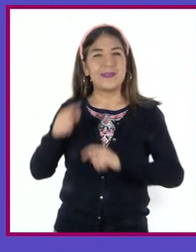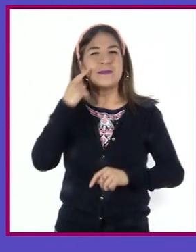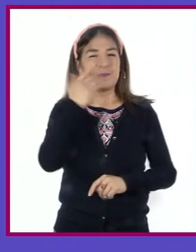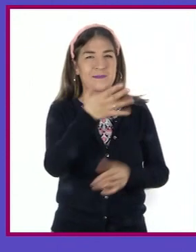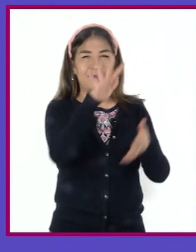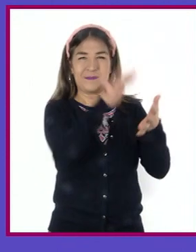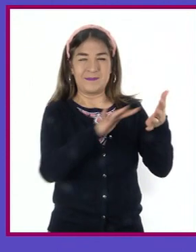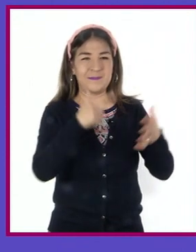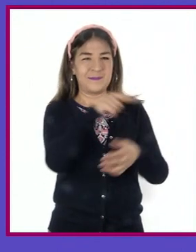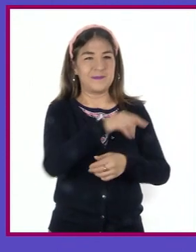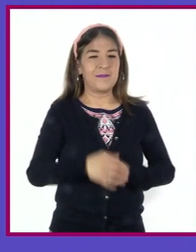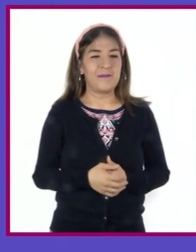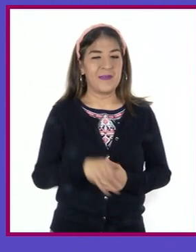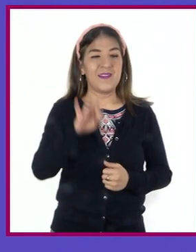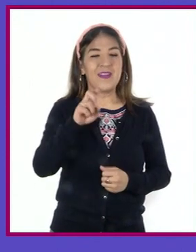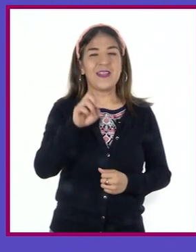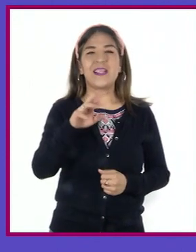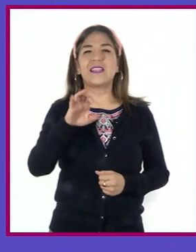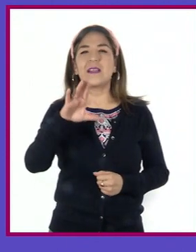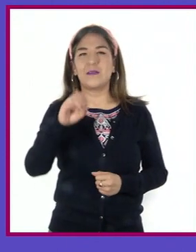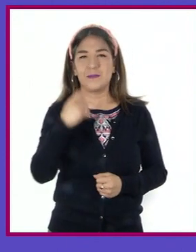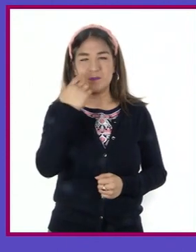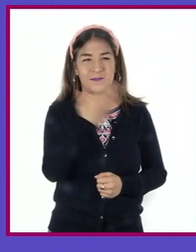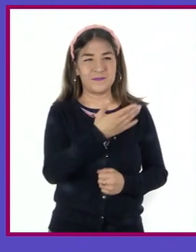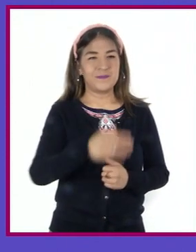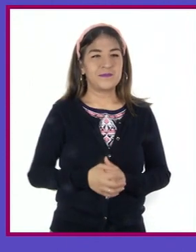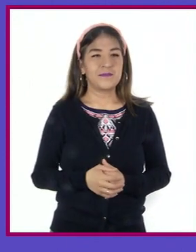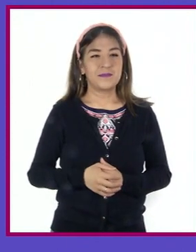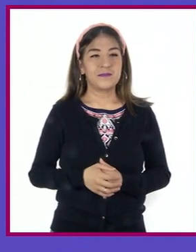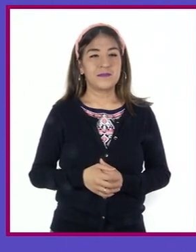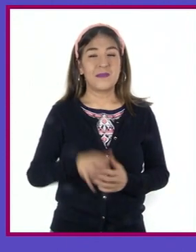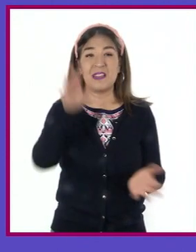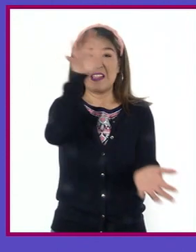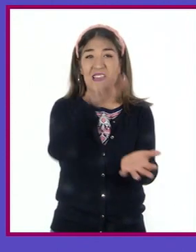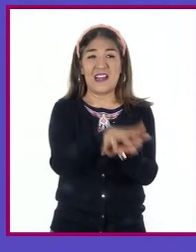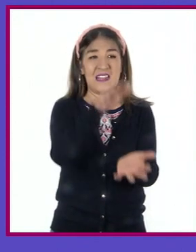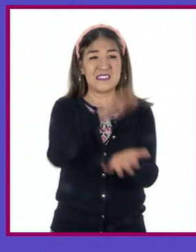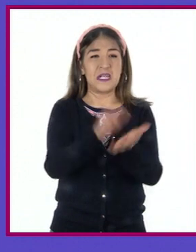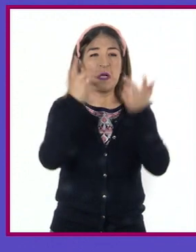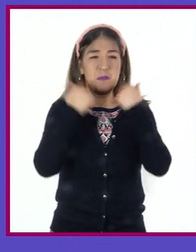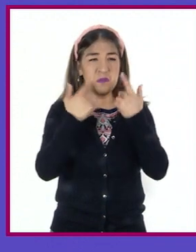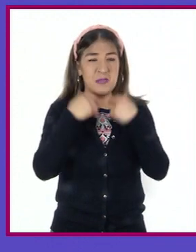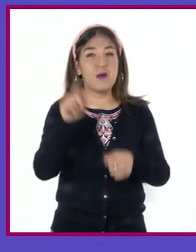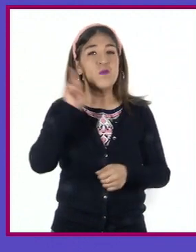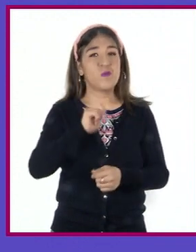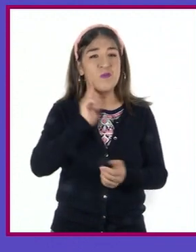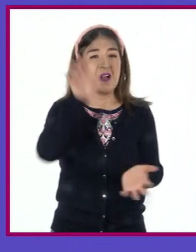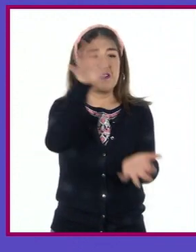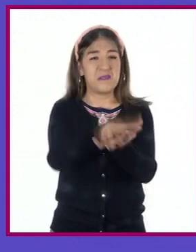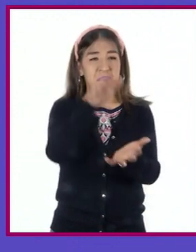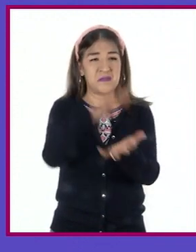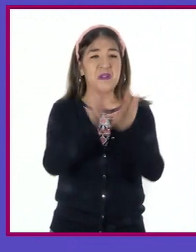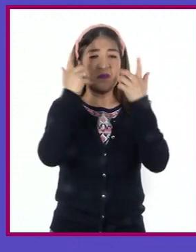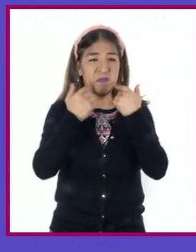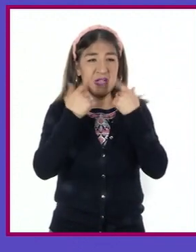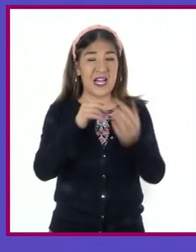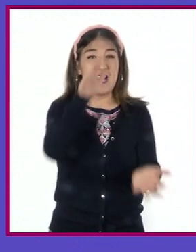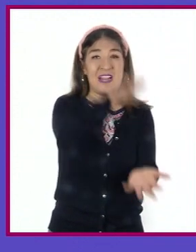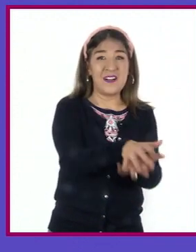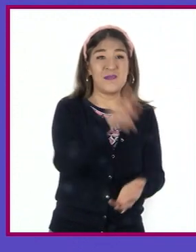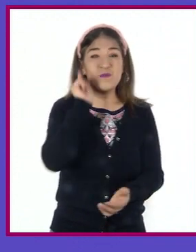personificación y el oxímoron. Teipa nimechilhuis tlen kictosneki ni